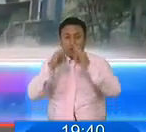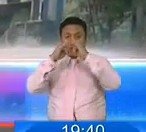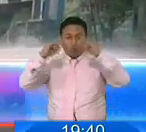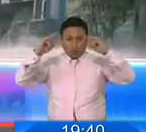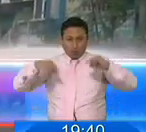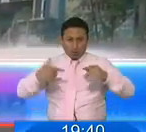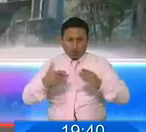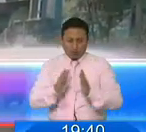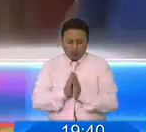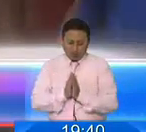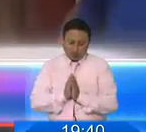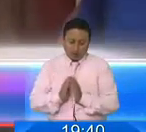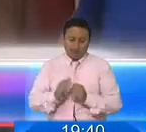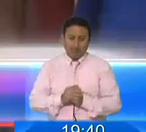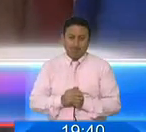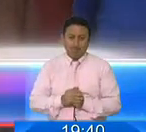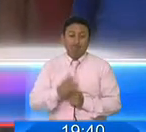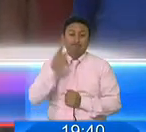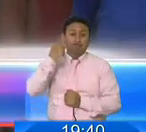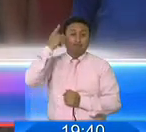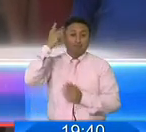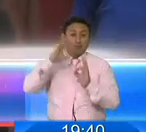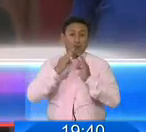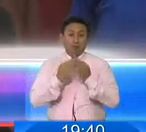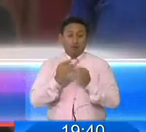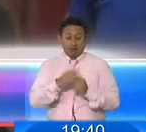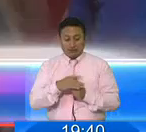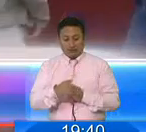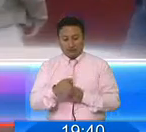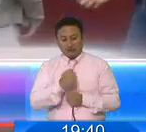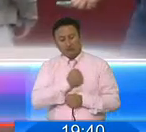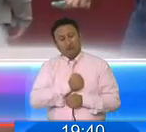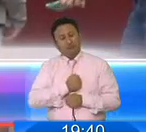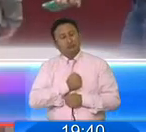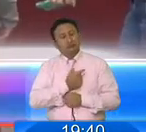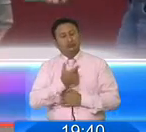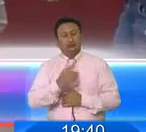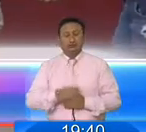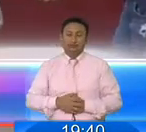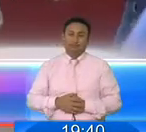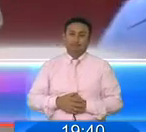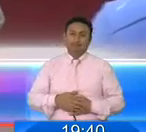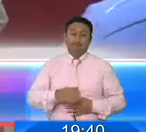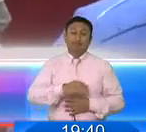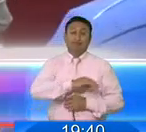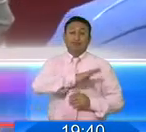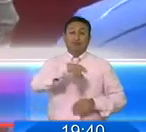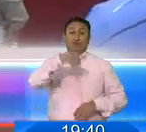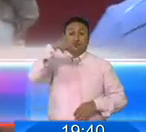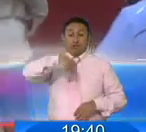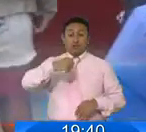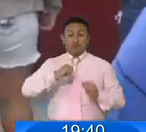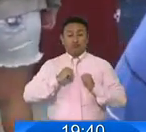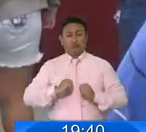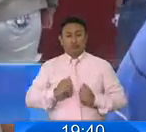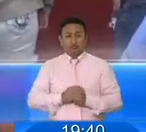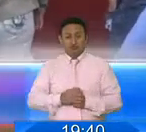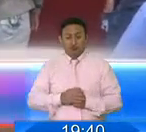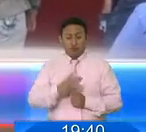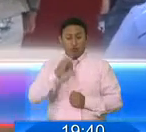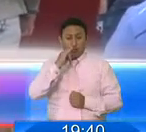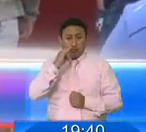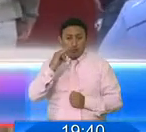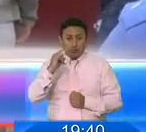estudiante de doce años padres de familia lamentaron la situación apenado todos aquí porque es un niño que tiene 12